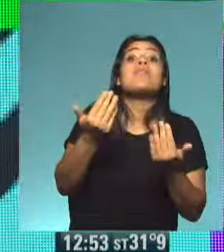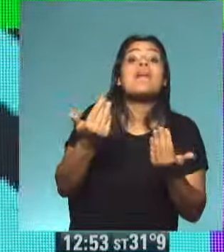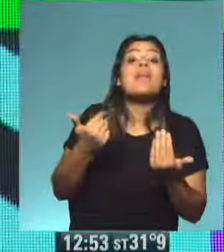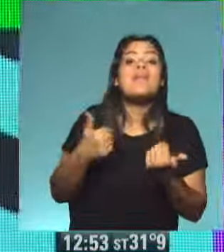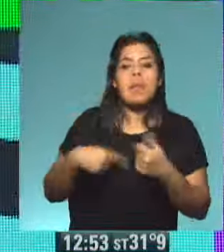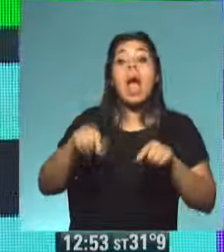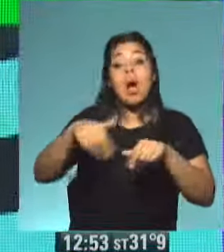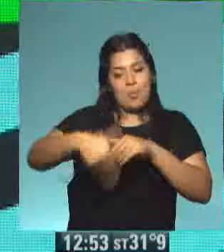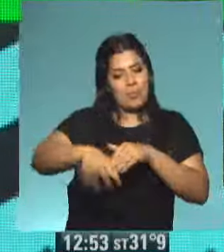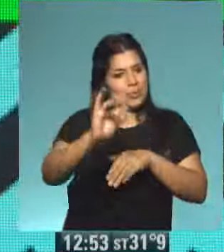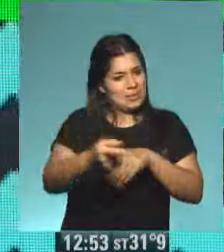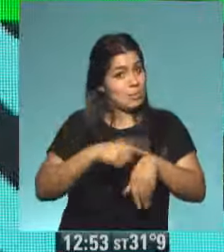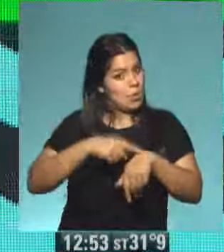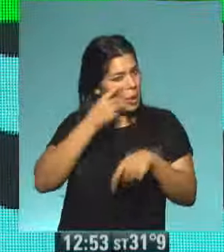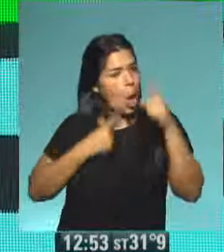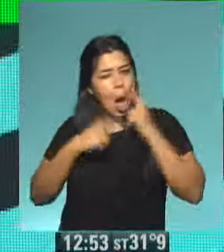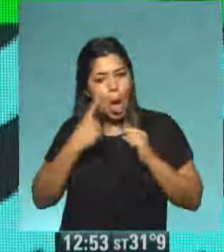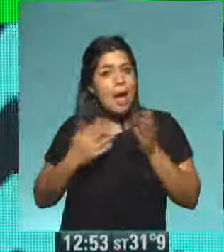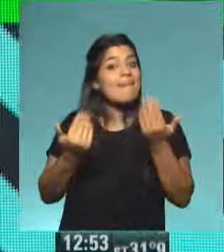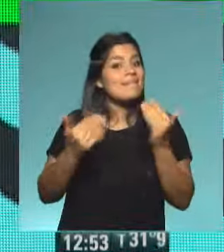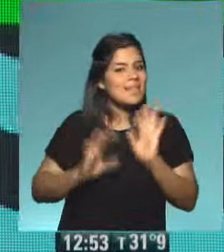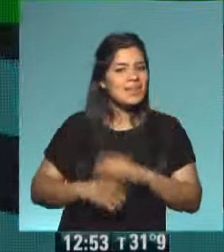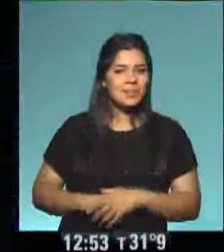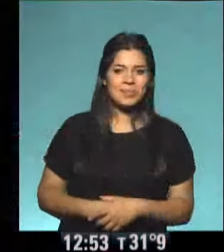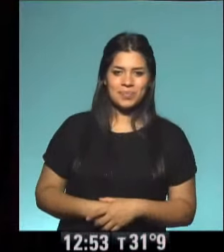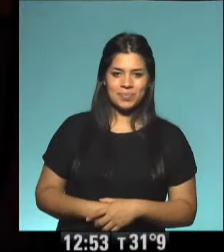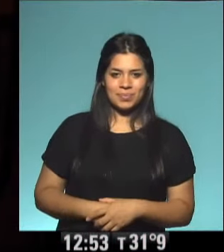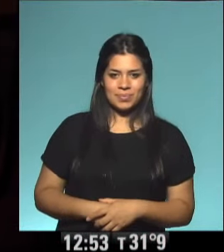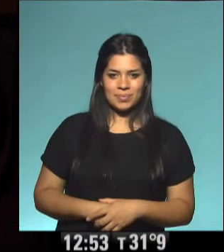preparen el pañuelo porque ver, en este sí. Otra vez. En este sí. A ver.